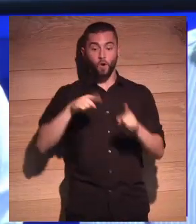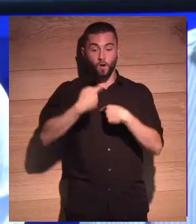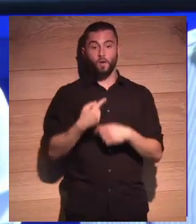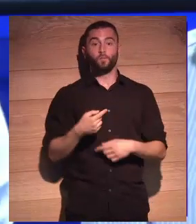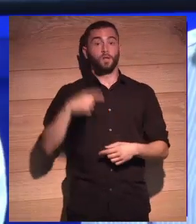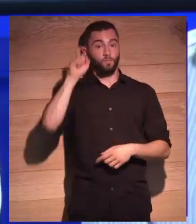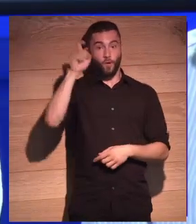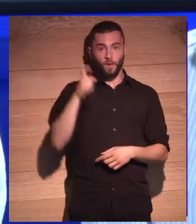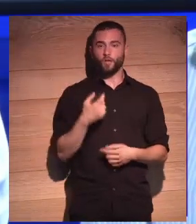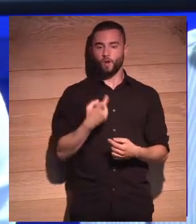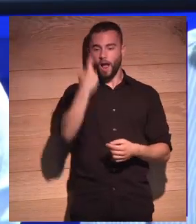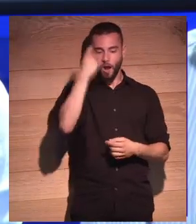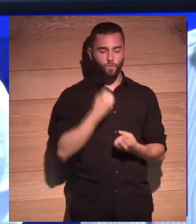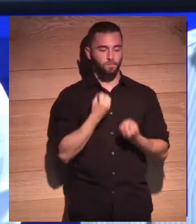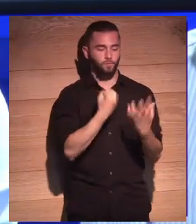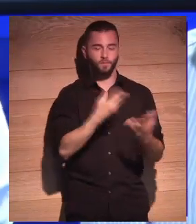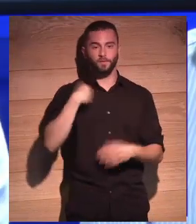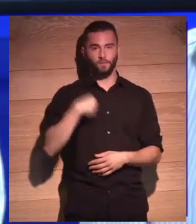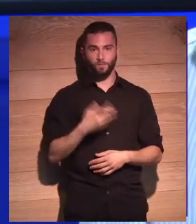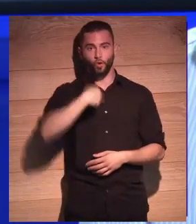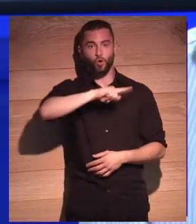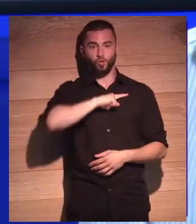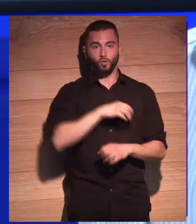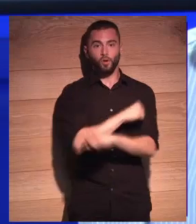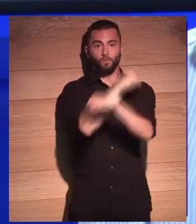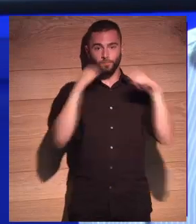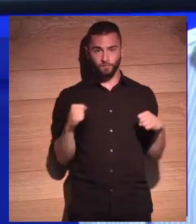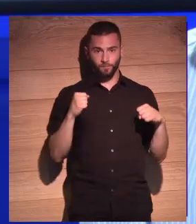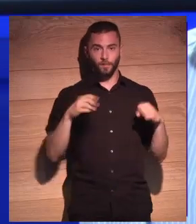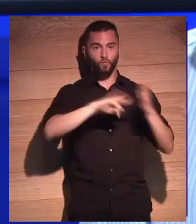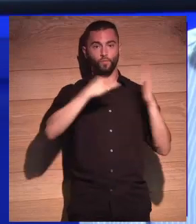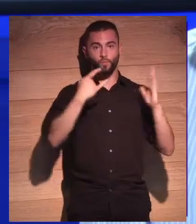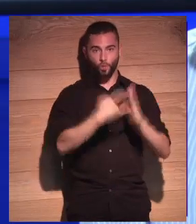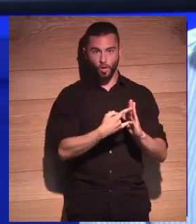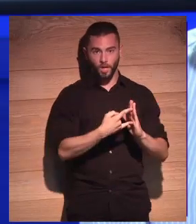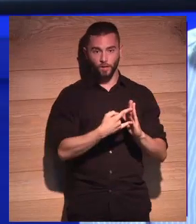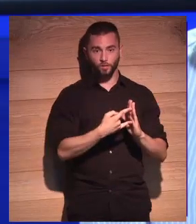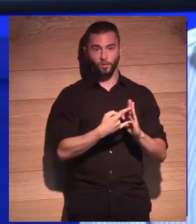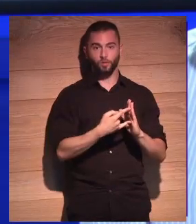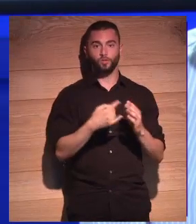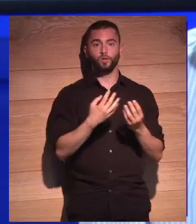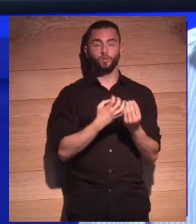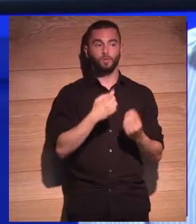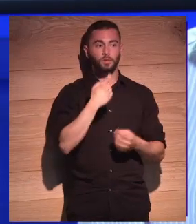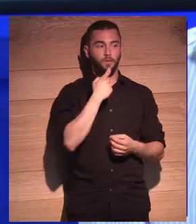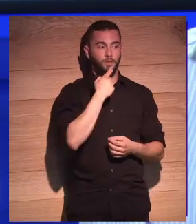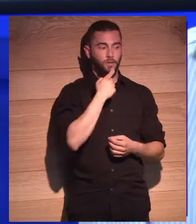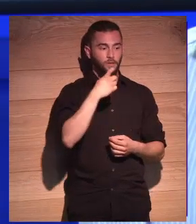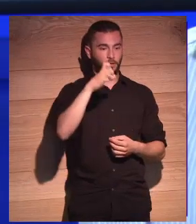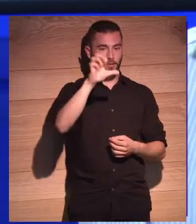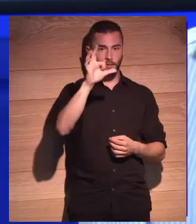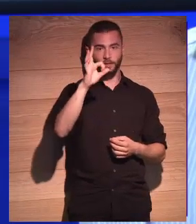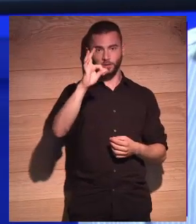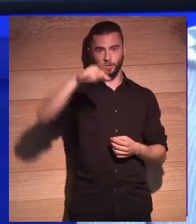sus alumnos, ¿vale? Nosotros hemos implantado eso en un proyecto con Estonia, Lituania, Alemania